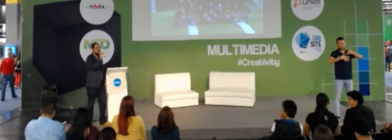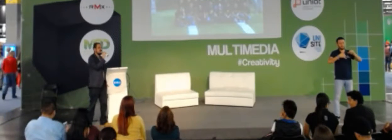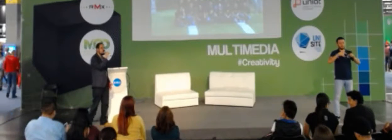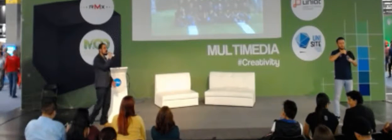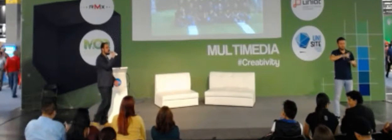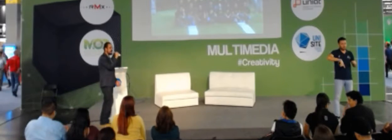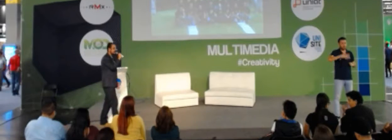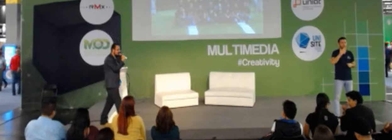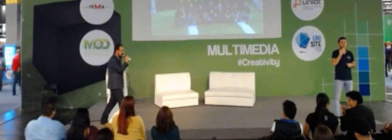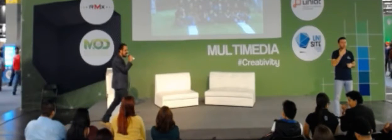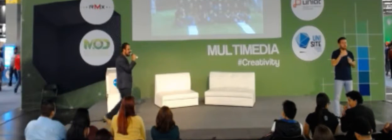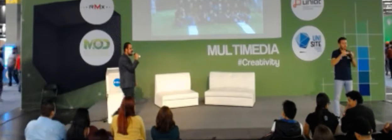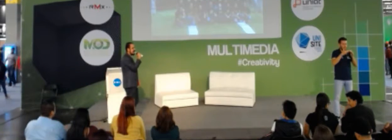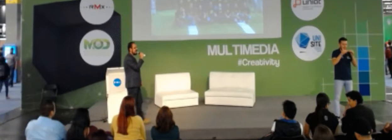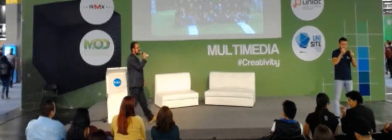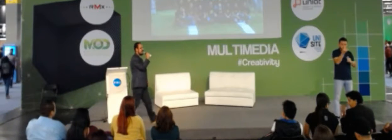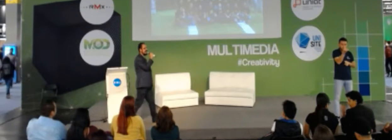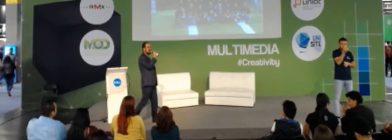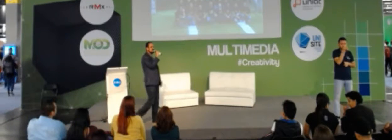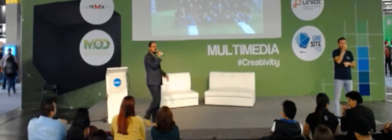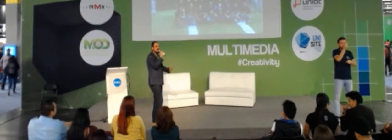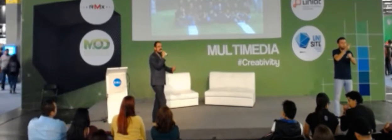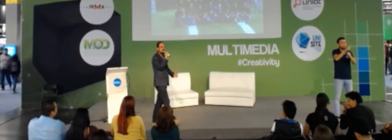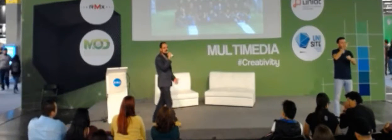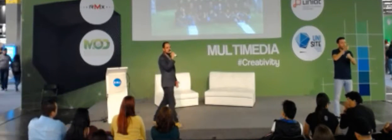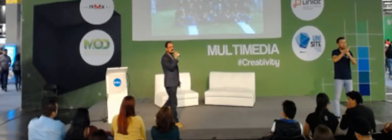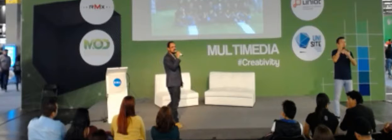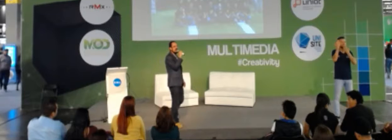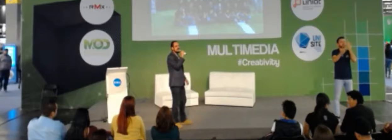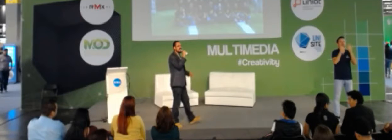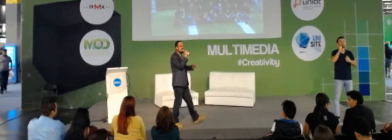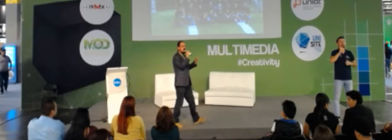no existía ninguna preparatoria en la que estudiaran los